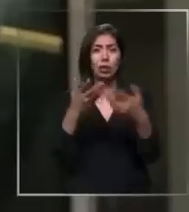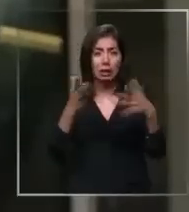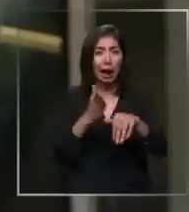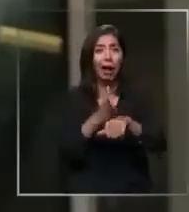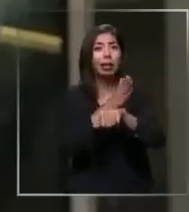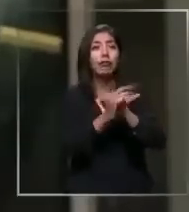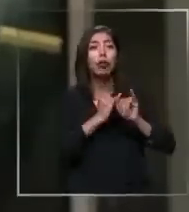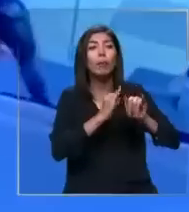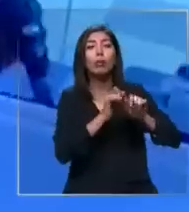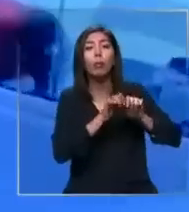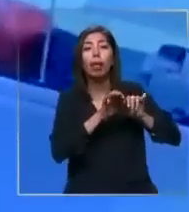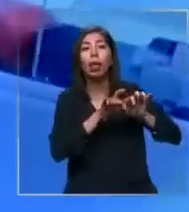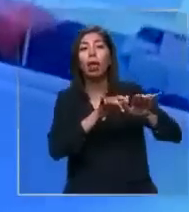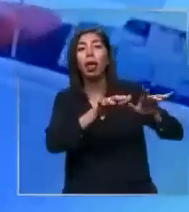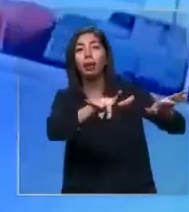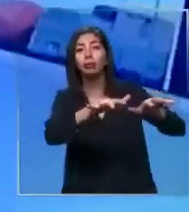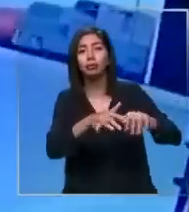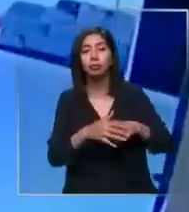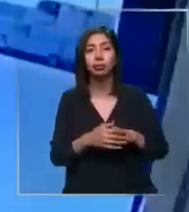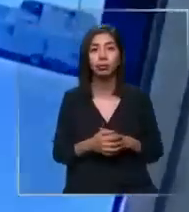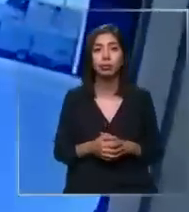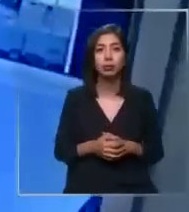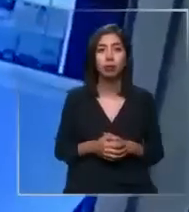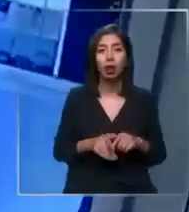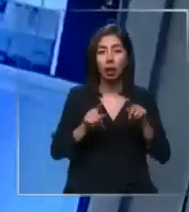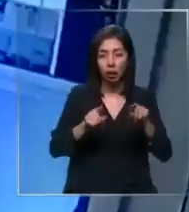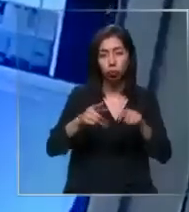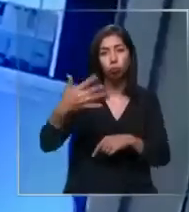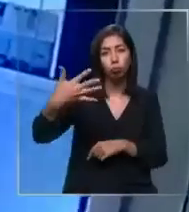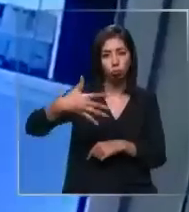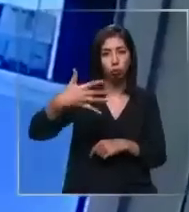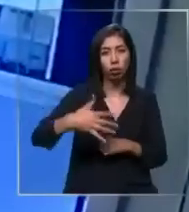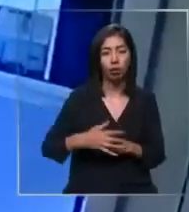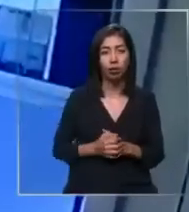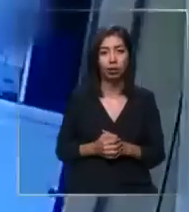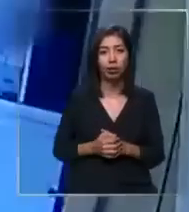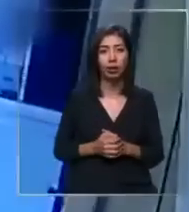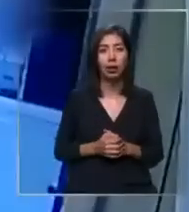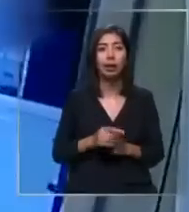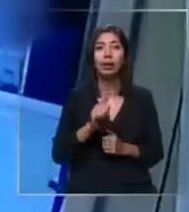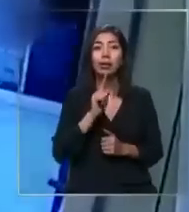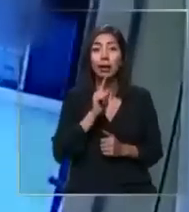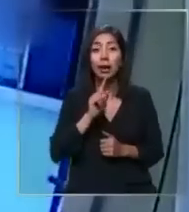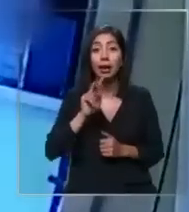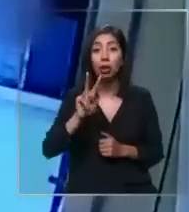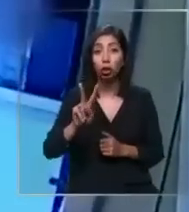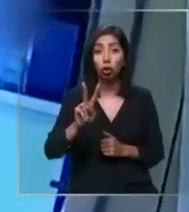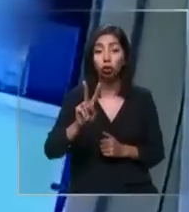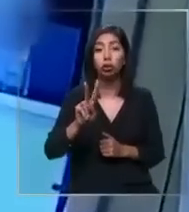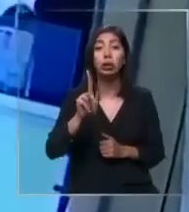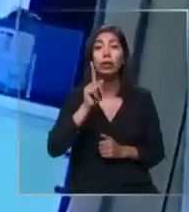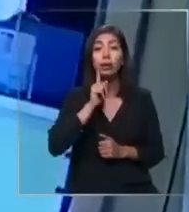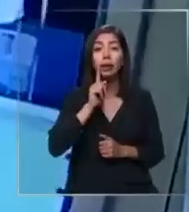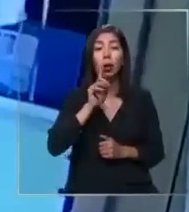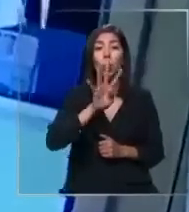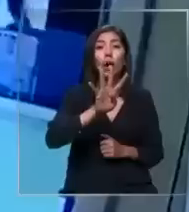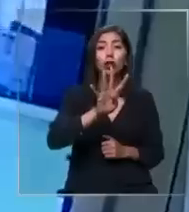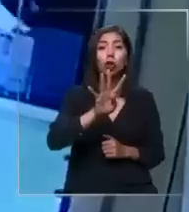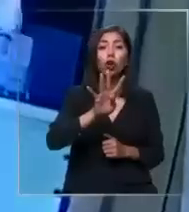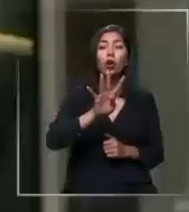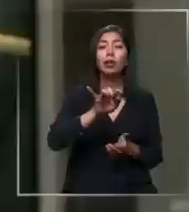filtró esa información. Esto es sumamente importante, Fabián. El T2 tiene alrededor de 4 terminales. ¿Tú